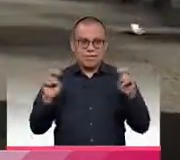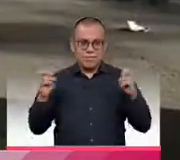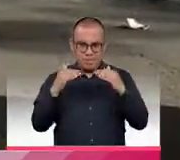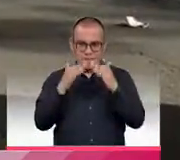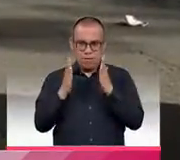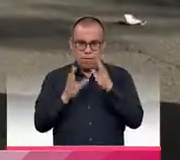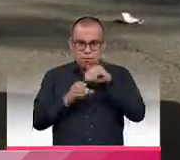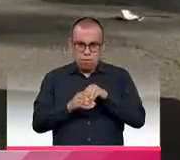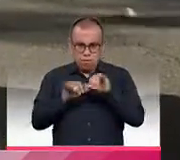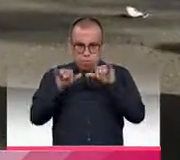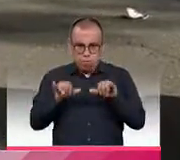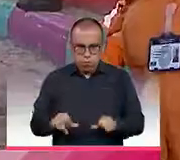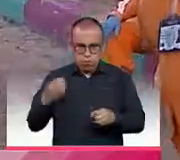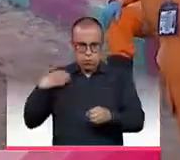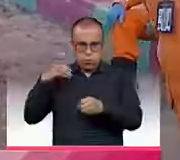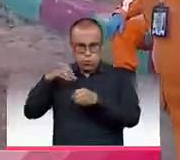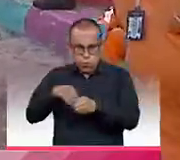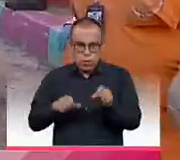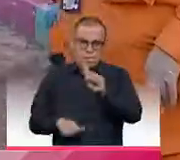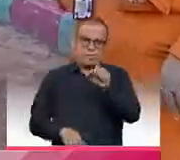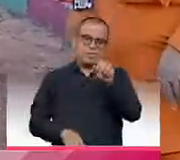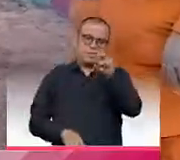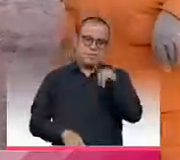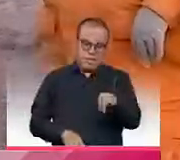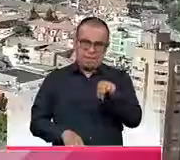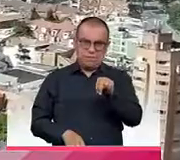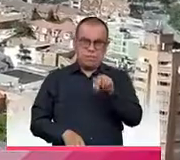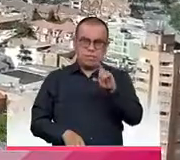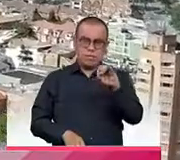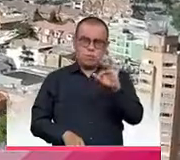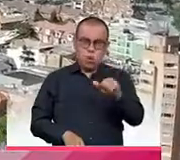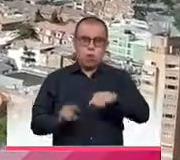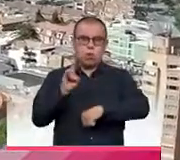cumplido por las localidades de Ciudad Bolívar, San Cristóbal, Rafael Uribe Uribe,